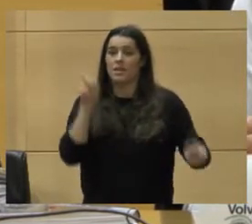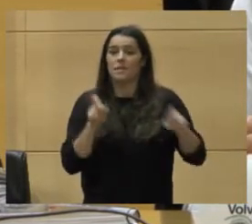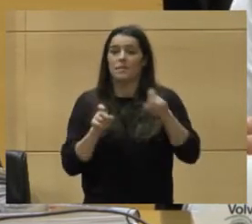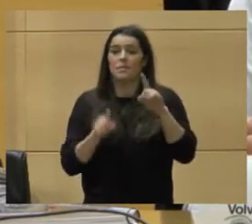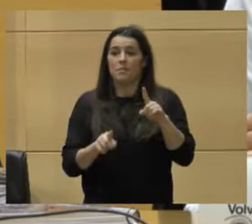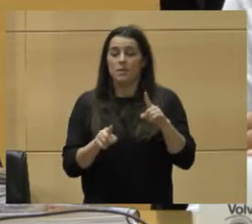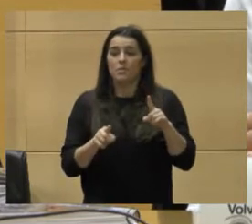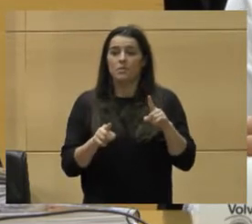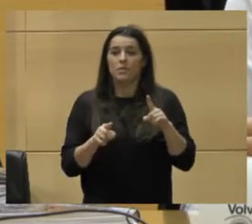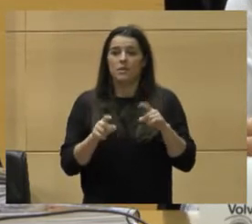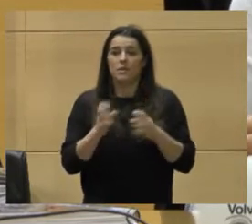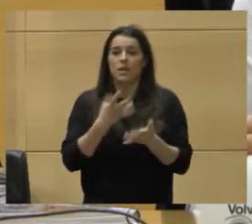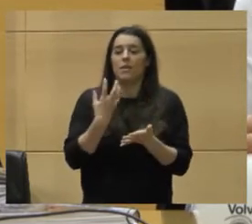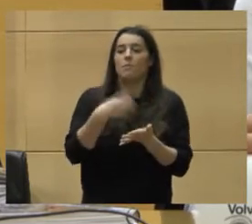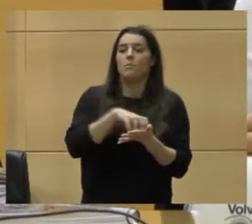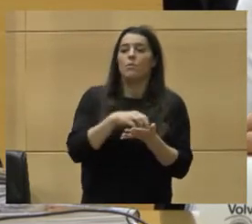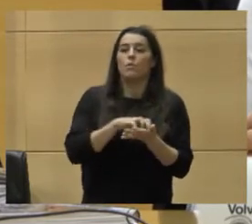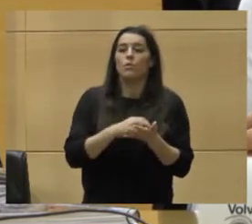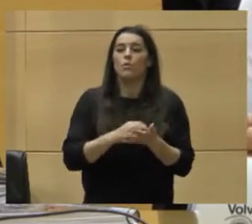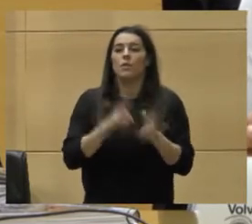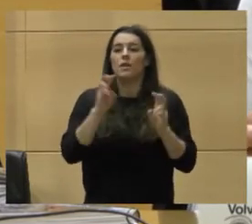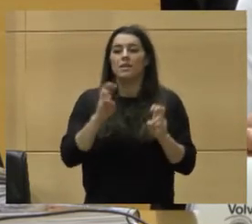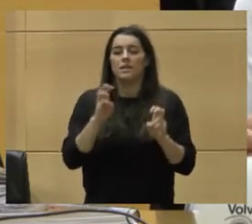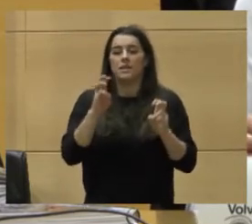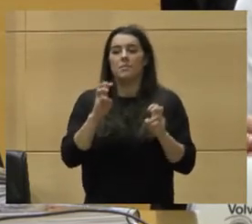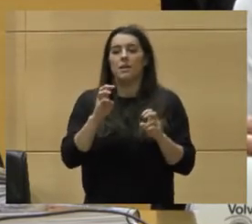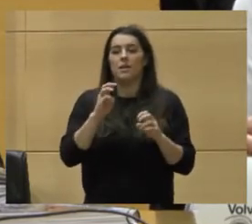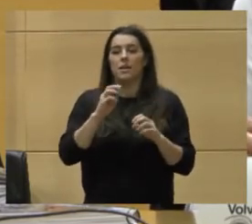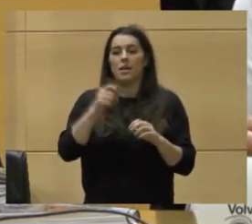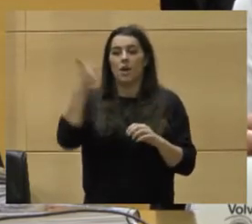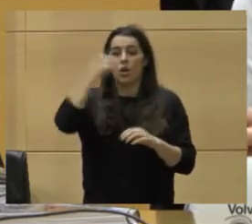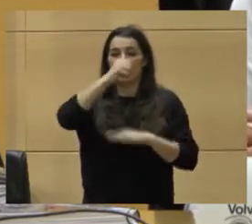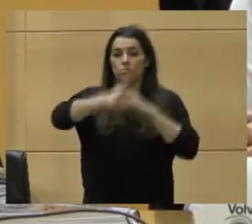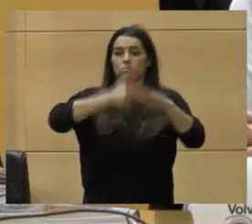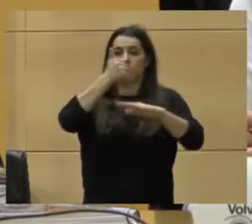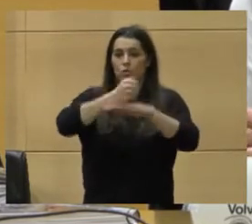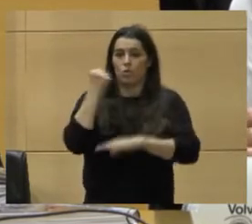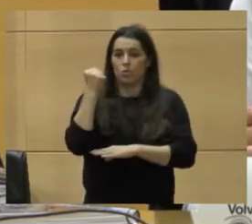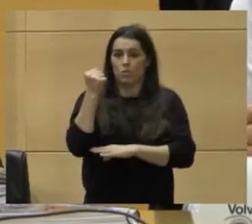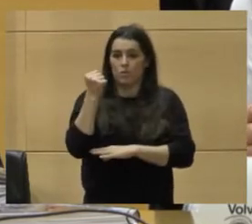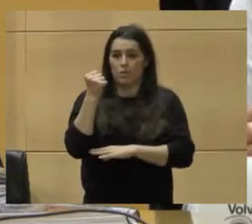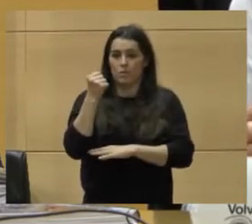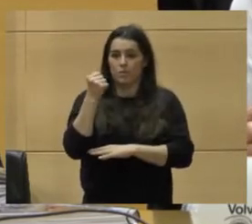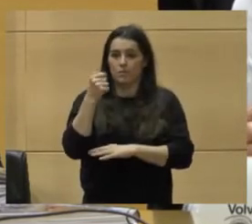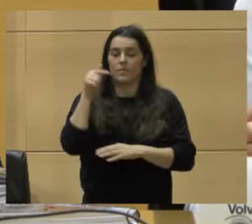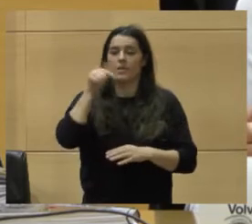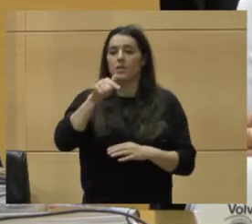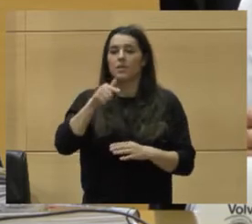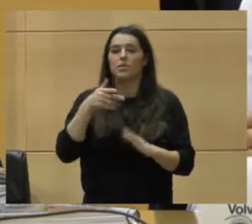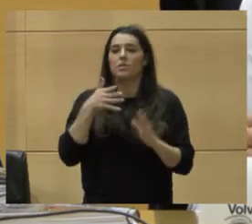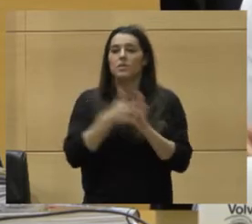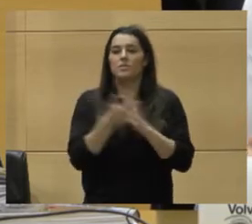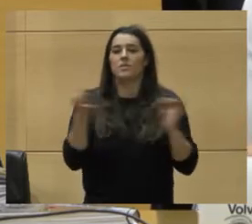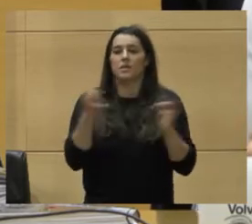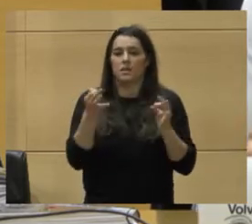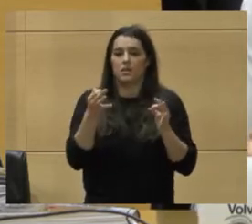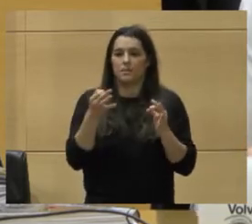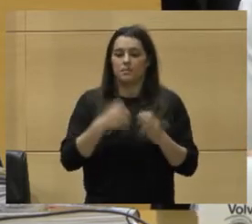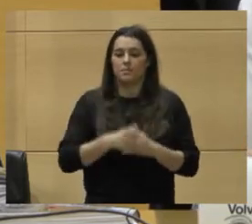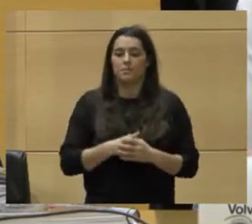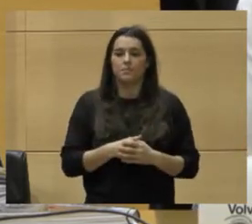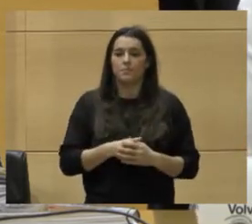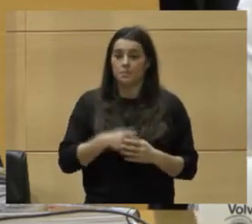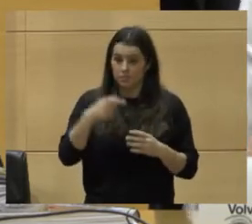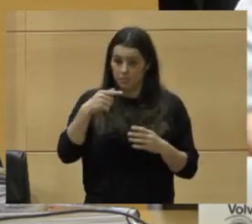de poner en cuestión el patriarcado y cuáles son los elementos anti patriarcales que tienen en su seno la propia el propio concepto de fraternidad como